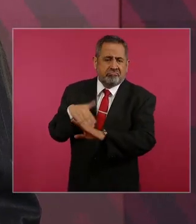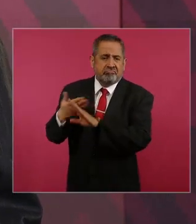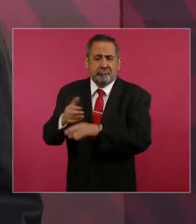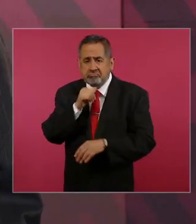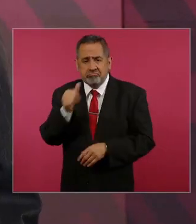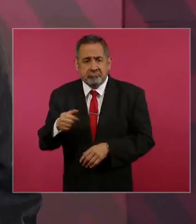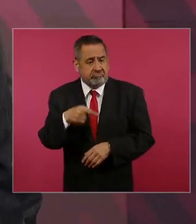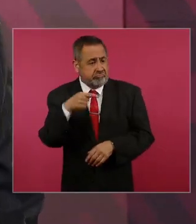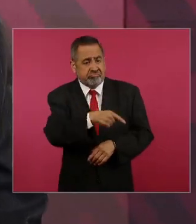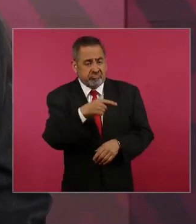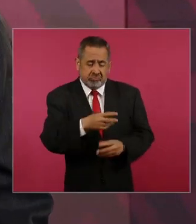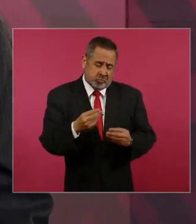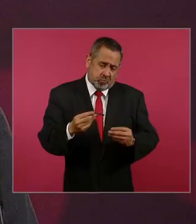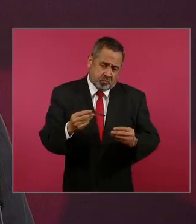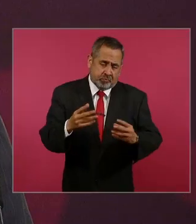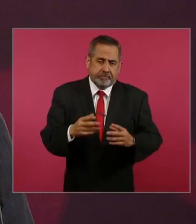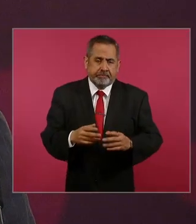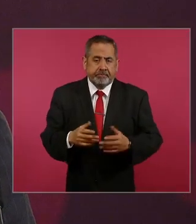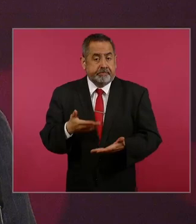y ahora no